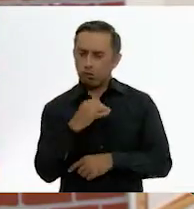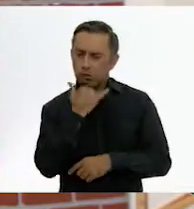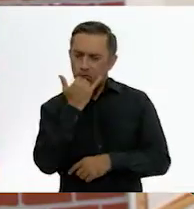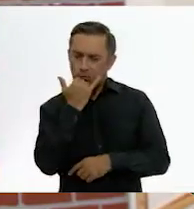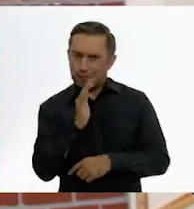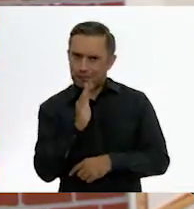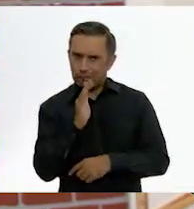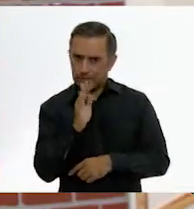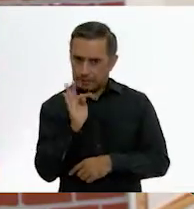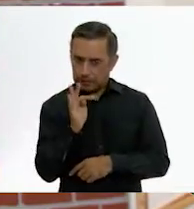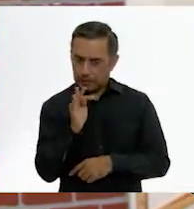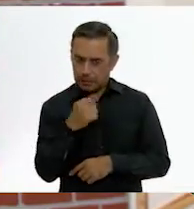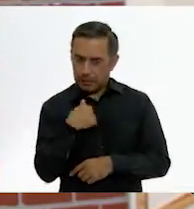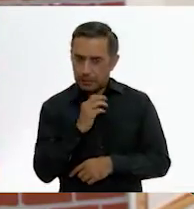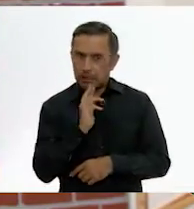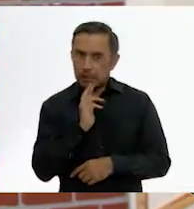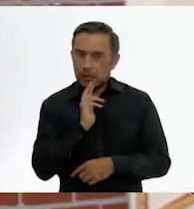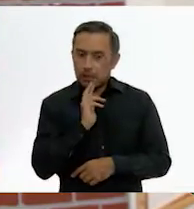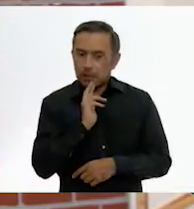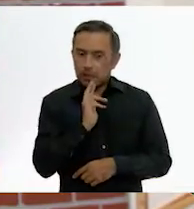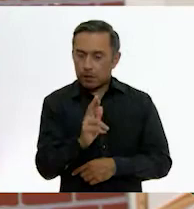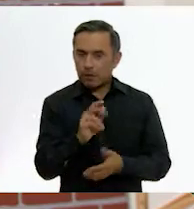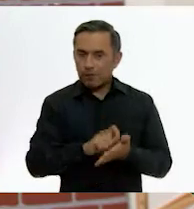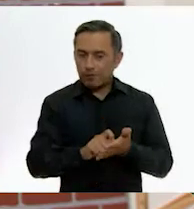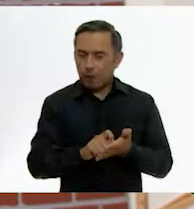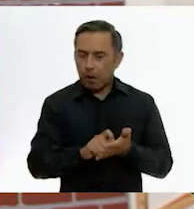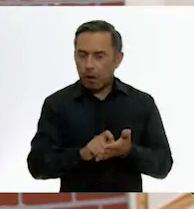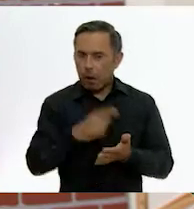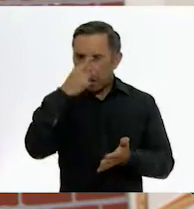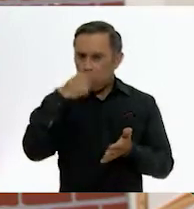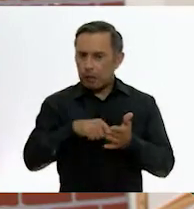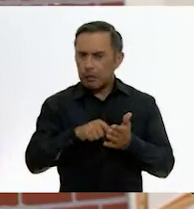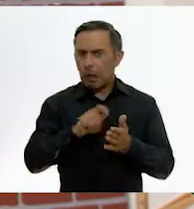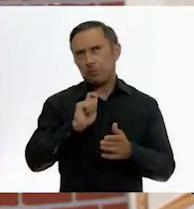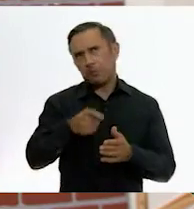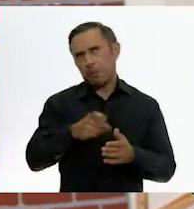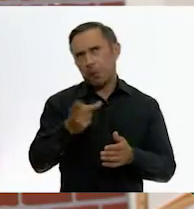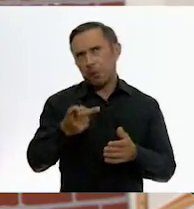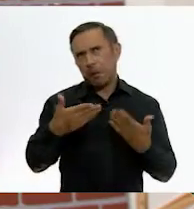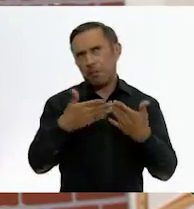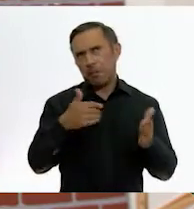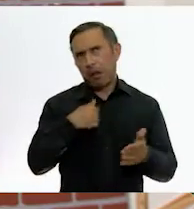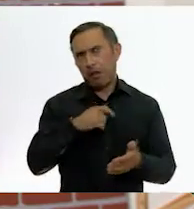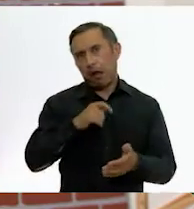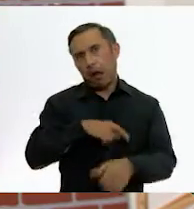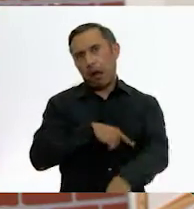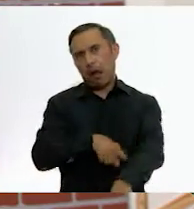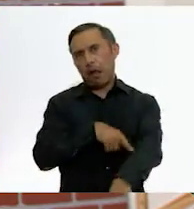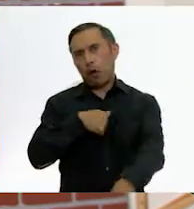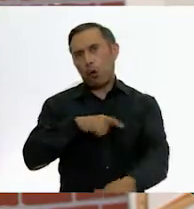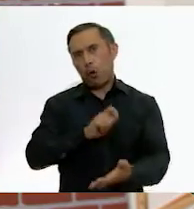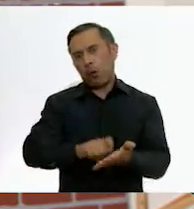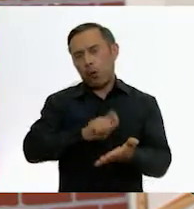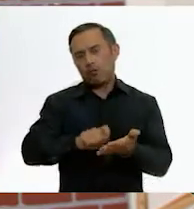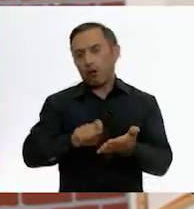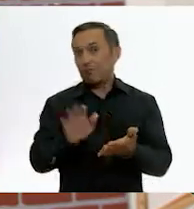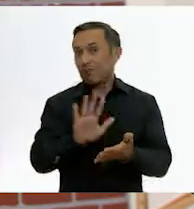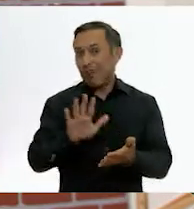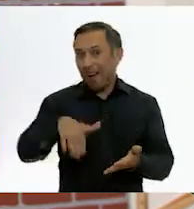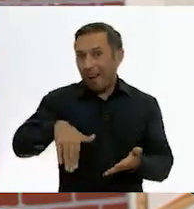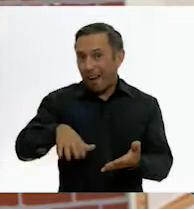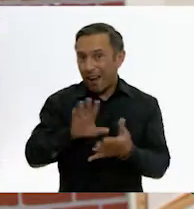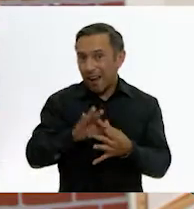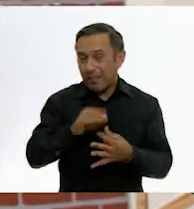tenían que escribir ellos la respuesta ya era una pregunta abierta pero acuérdate que habíamos puesto nuestro concepto que las preguntas